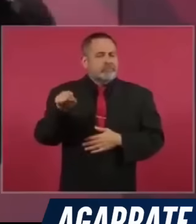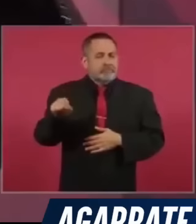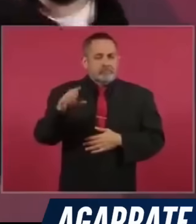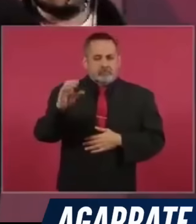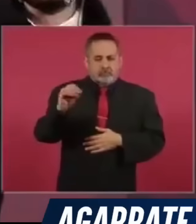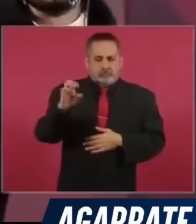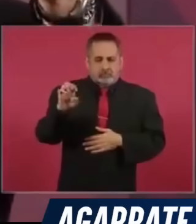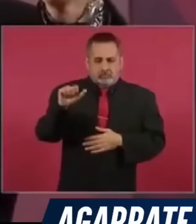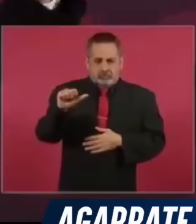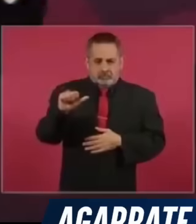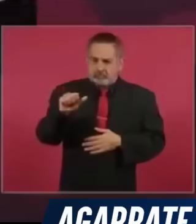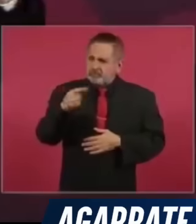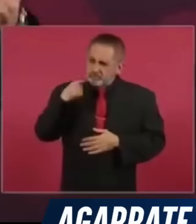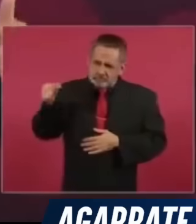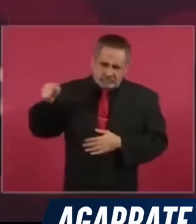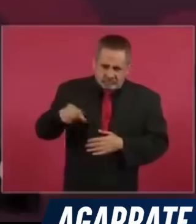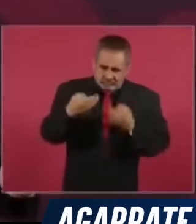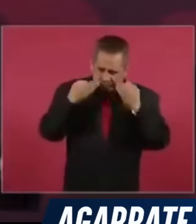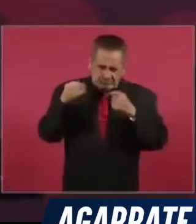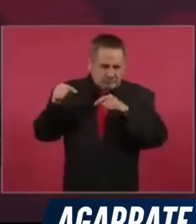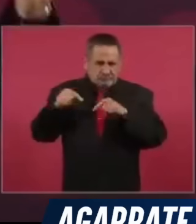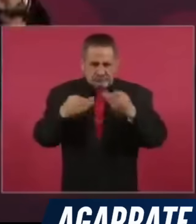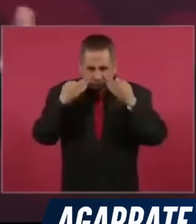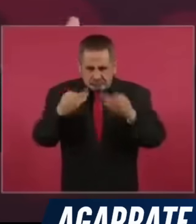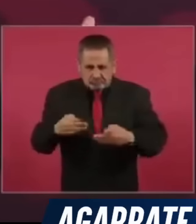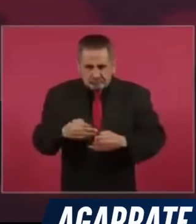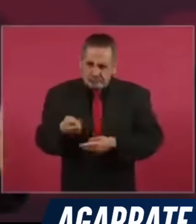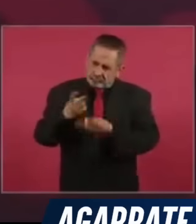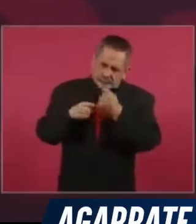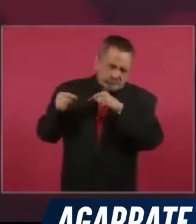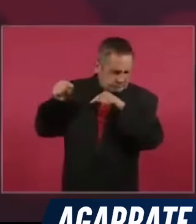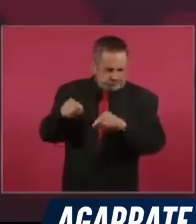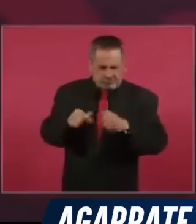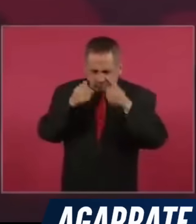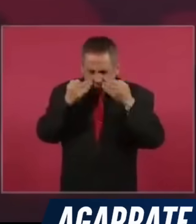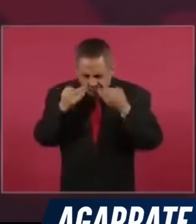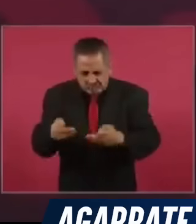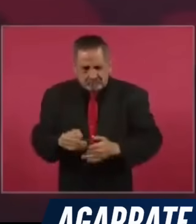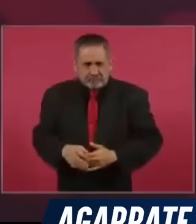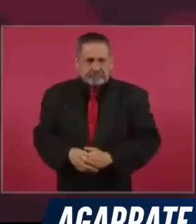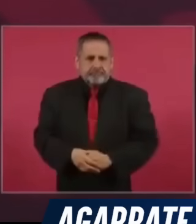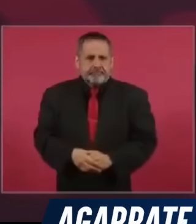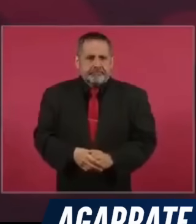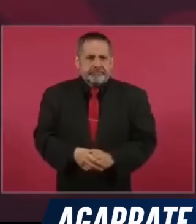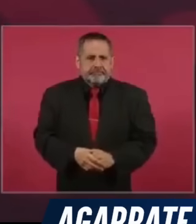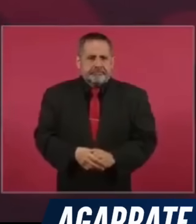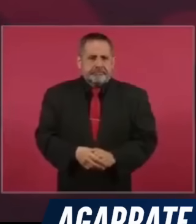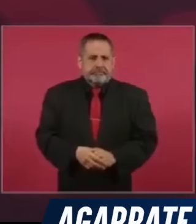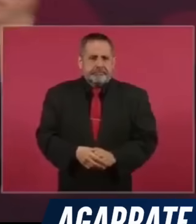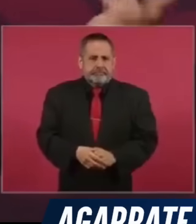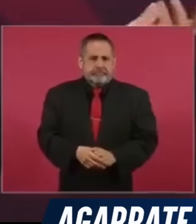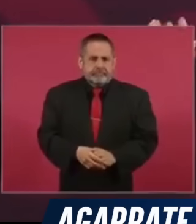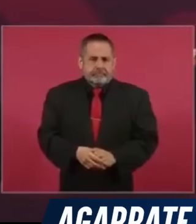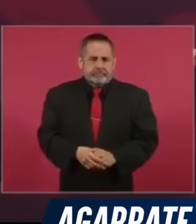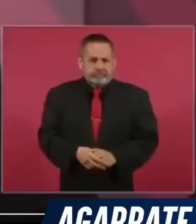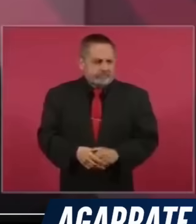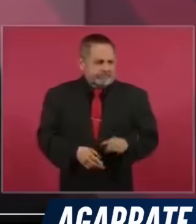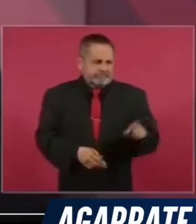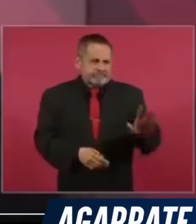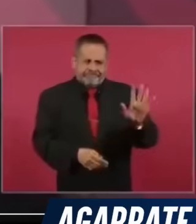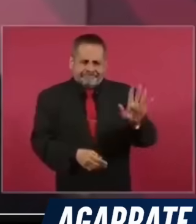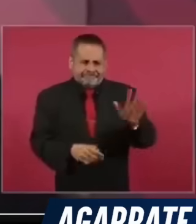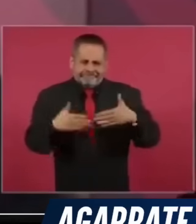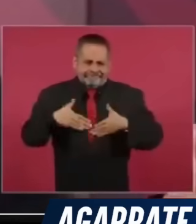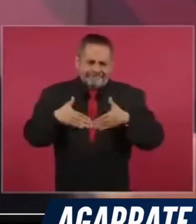la oea este que vengan ellos No pues no les tenemos